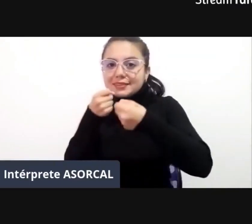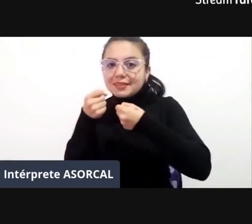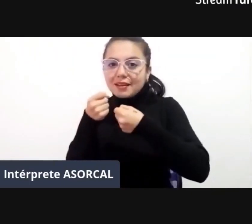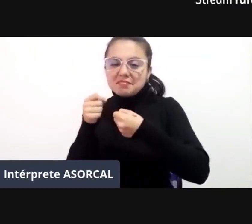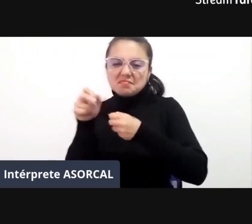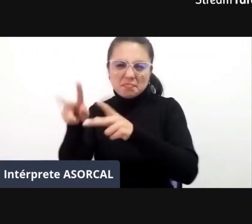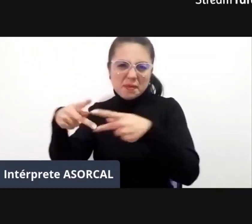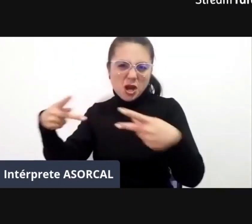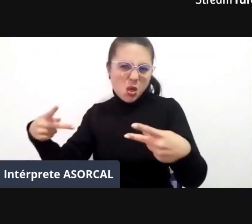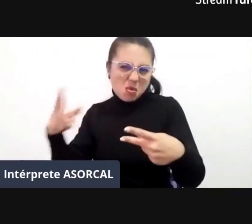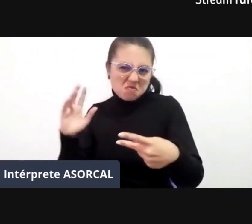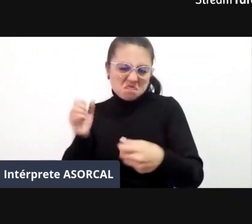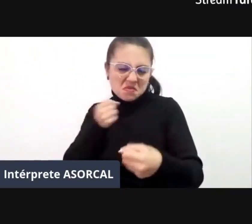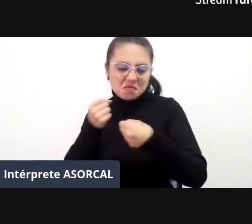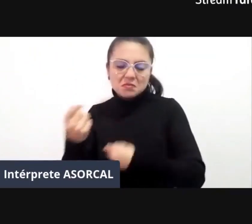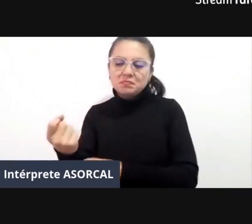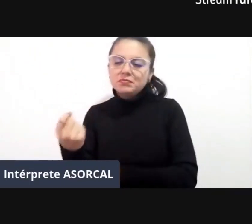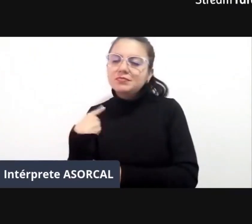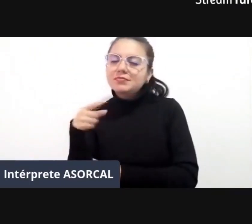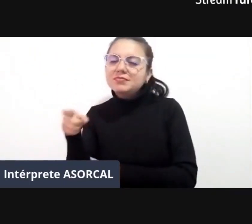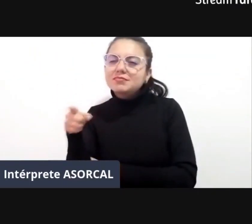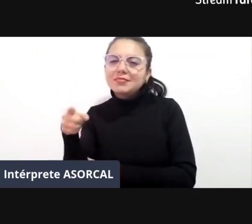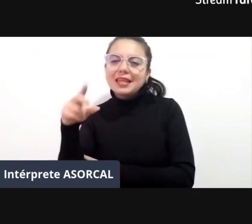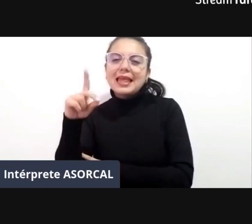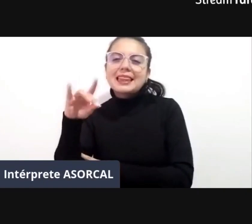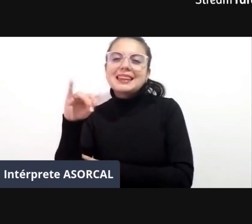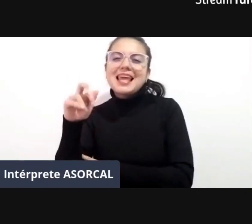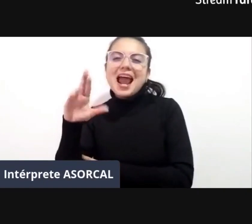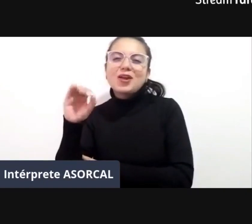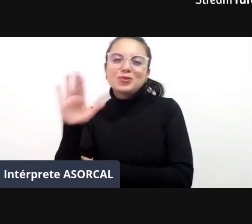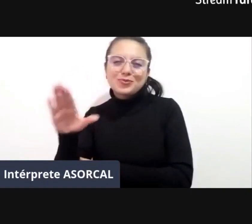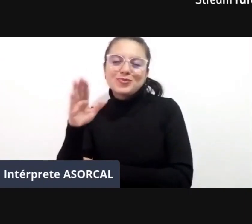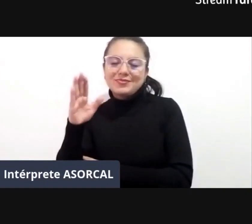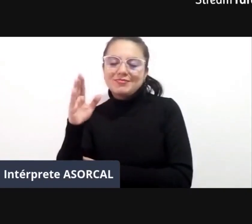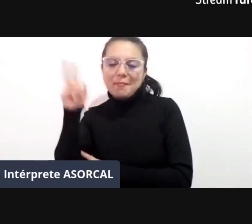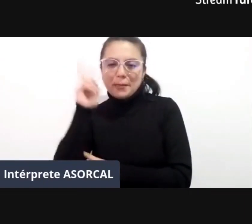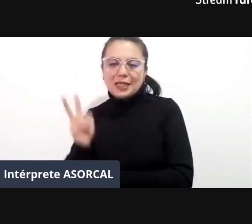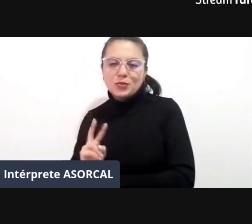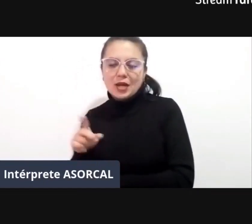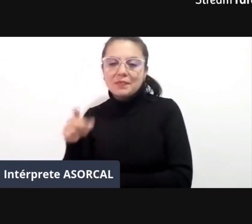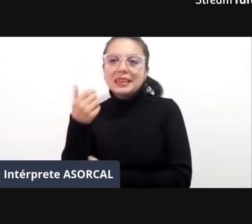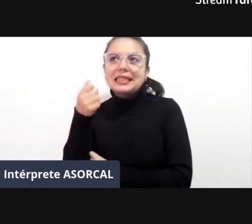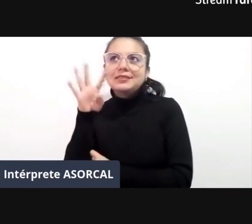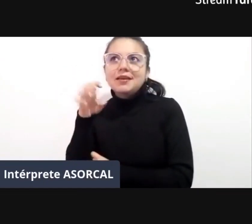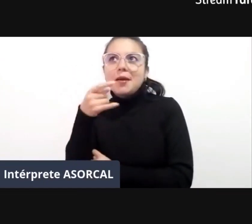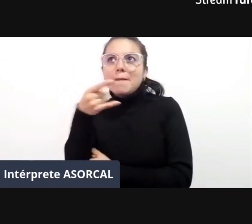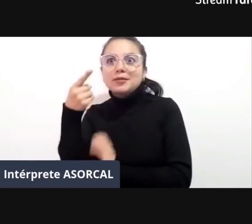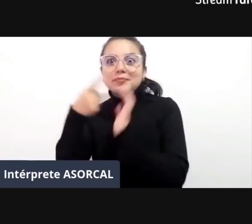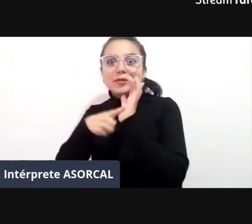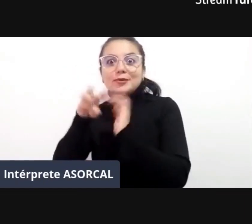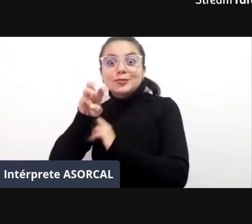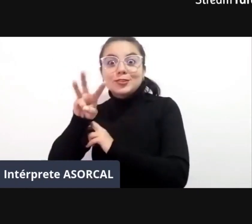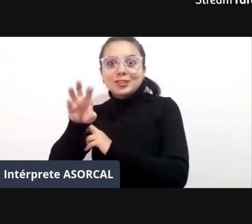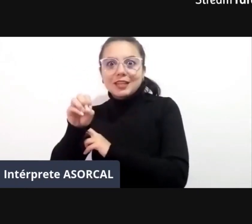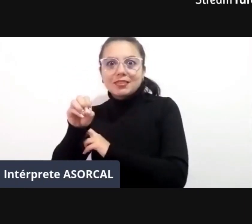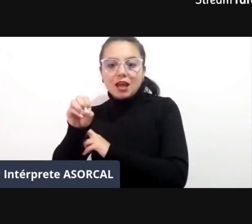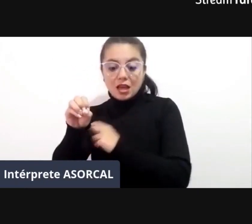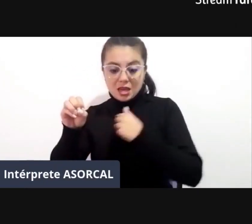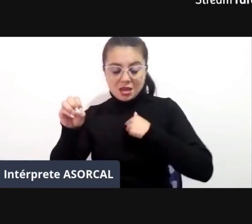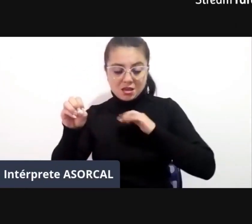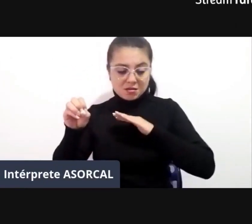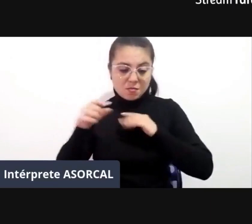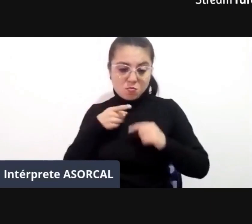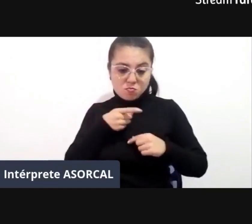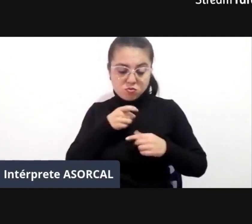El Diario de Caracas, el 19 de marzo de 1980, ahí lo mataron el 24 de marzo